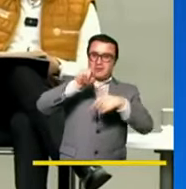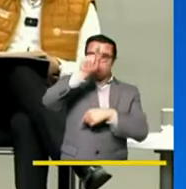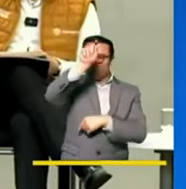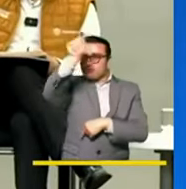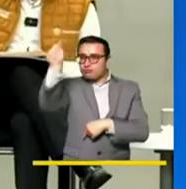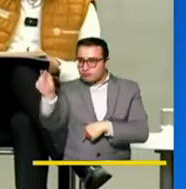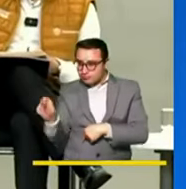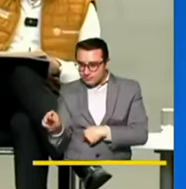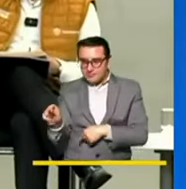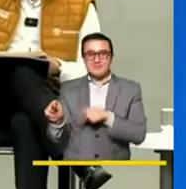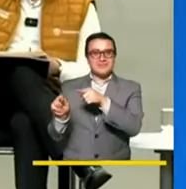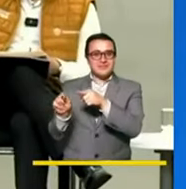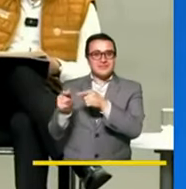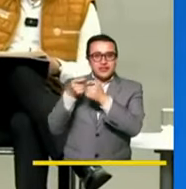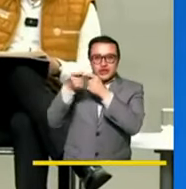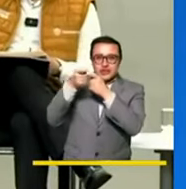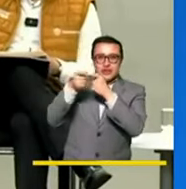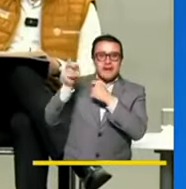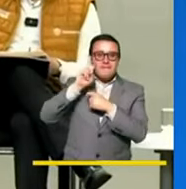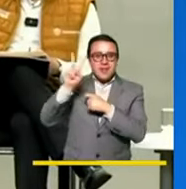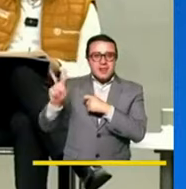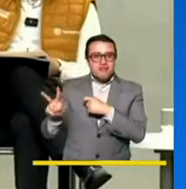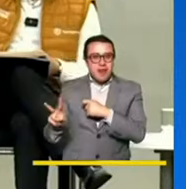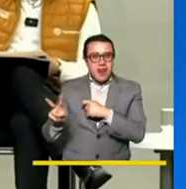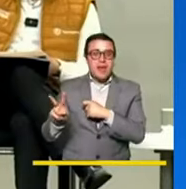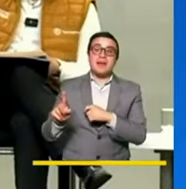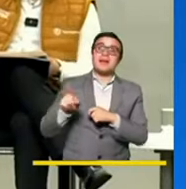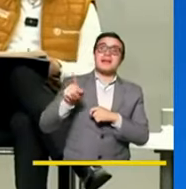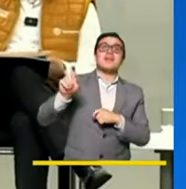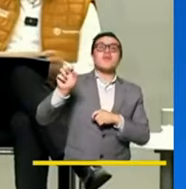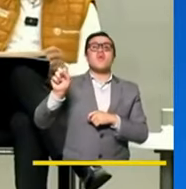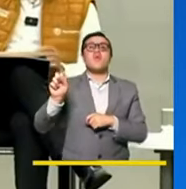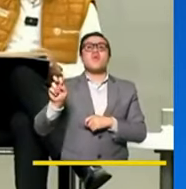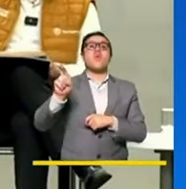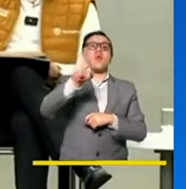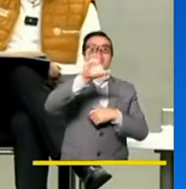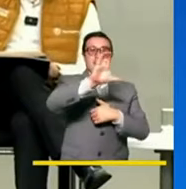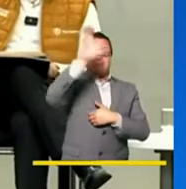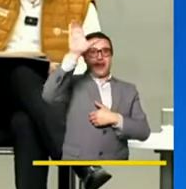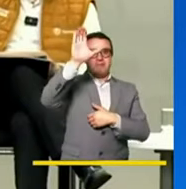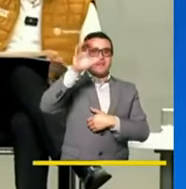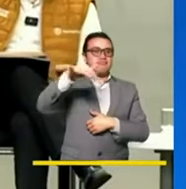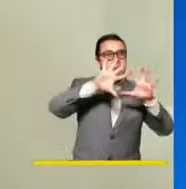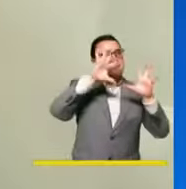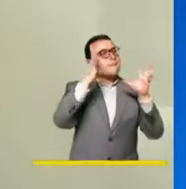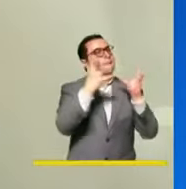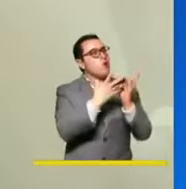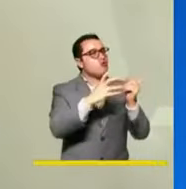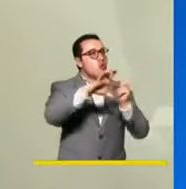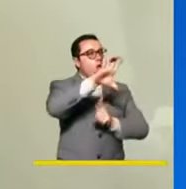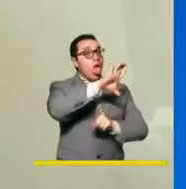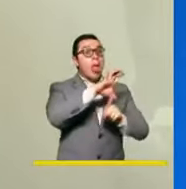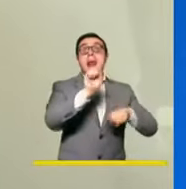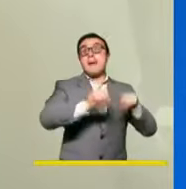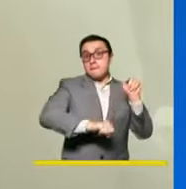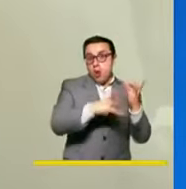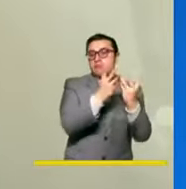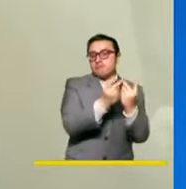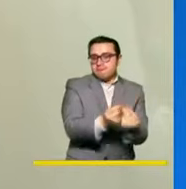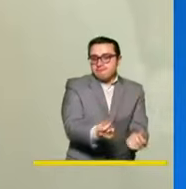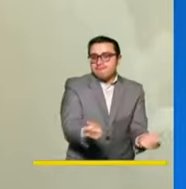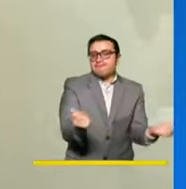aquí ha habido un fracaso en la estrategia legislativa en la estrategia política del gobierno de saber